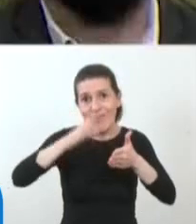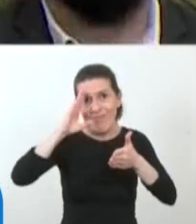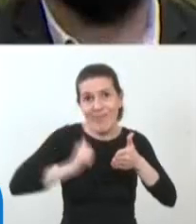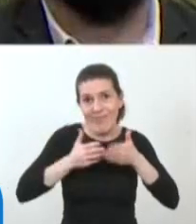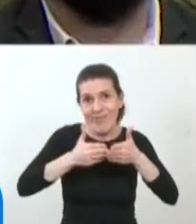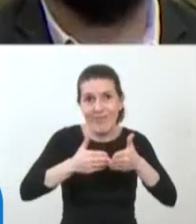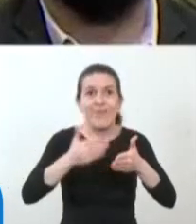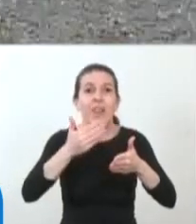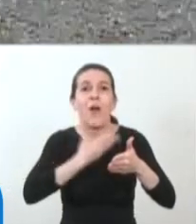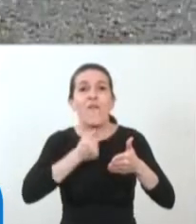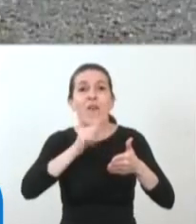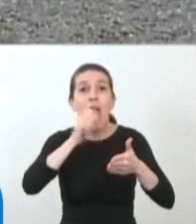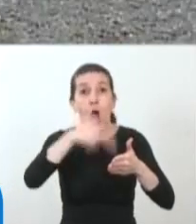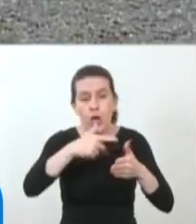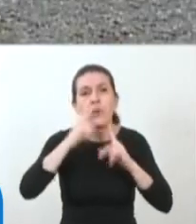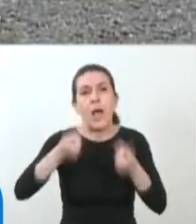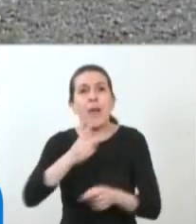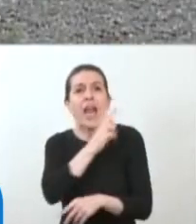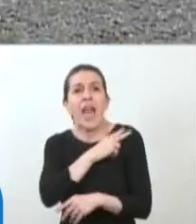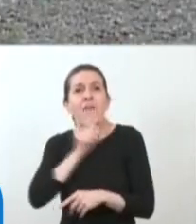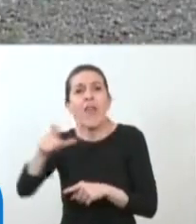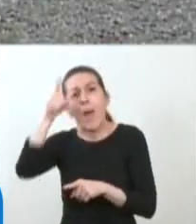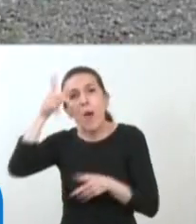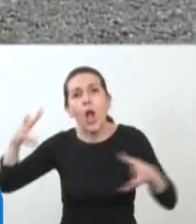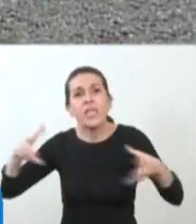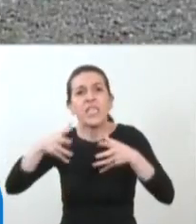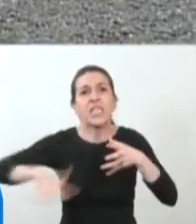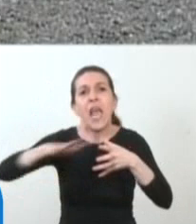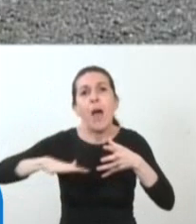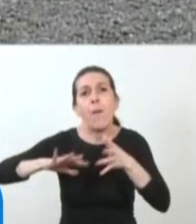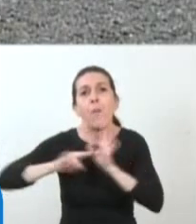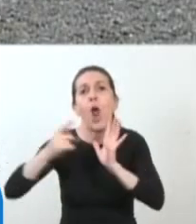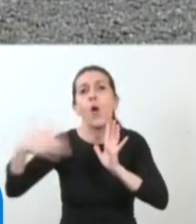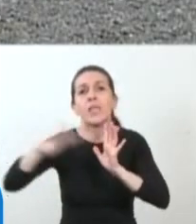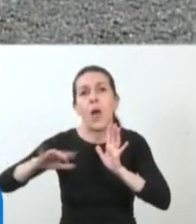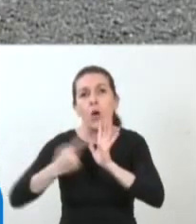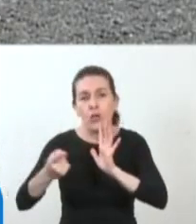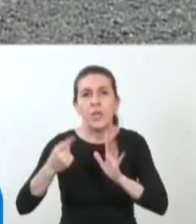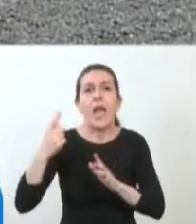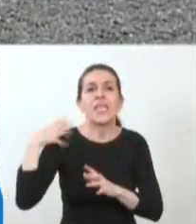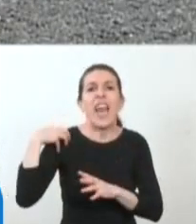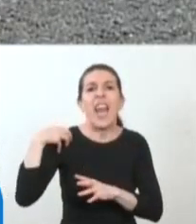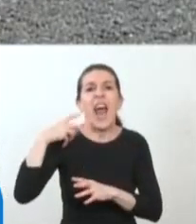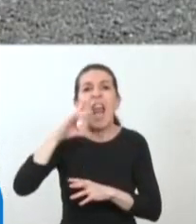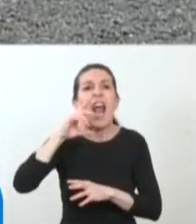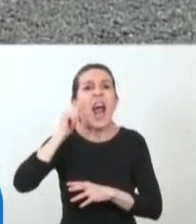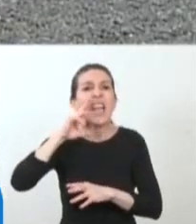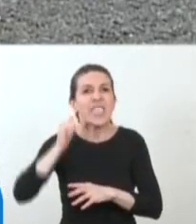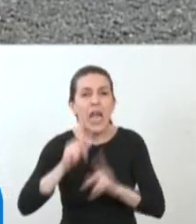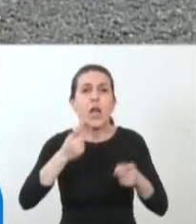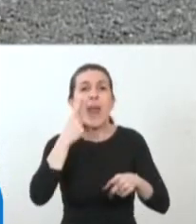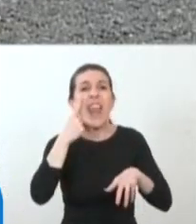mario farinón el señor jefe de la policía de la provincia de buenos aires comisario general daniel garcía y los señores